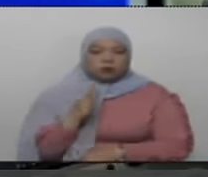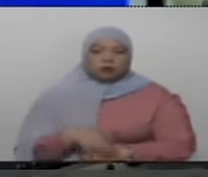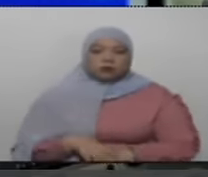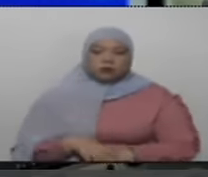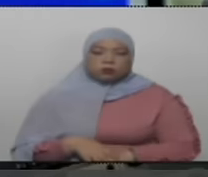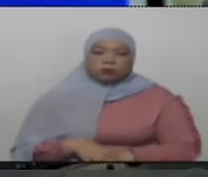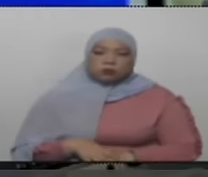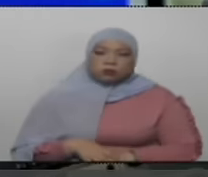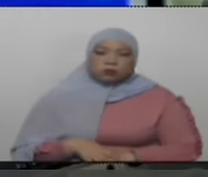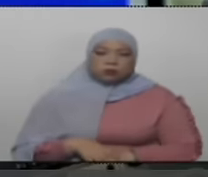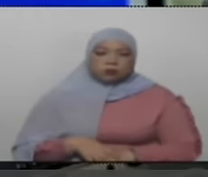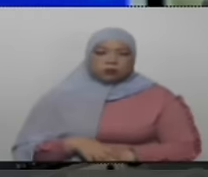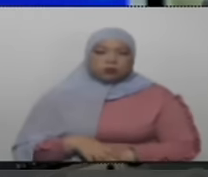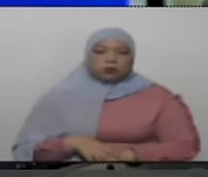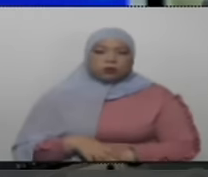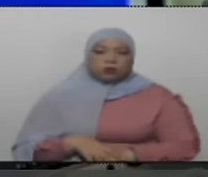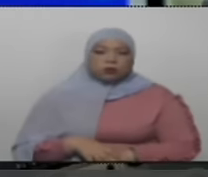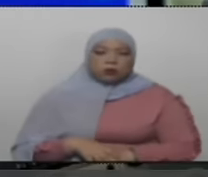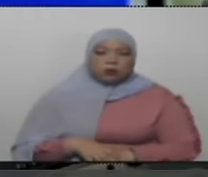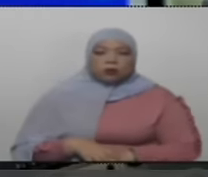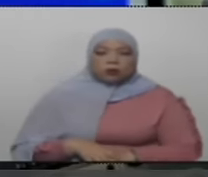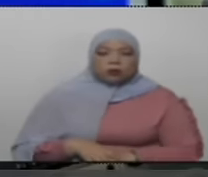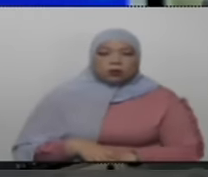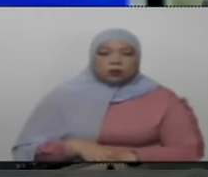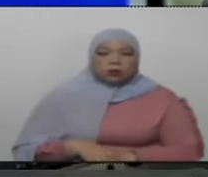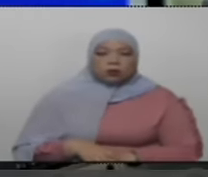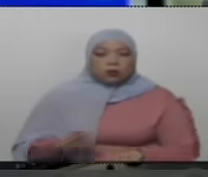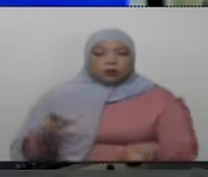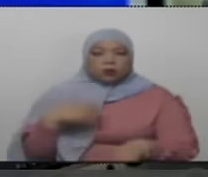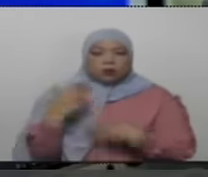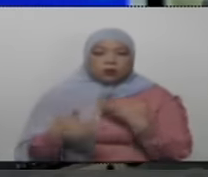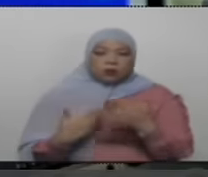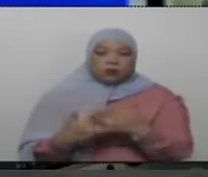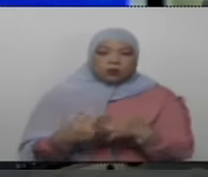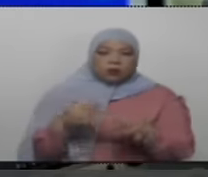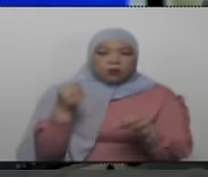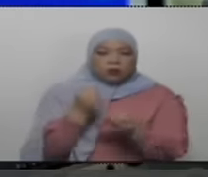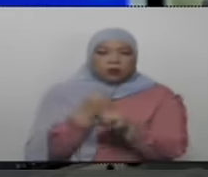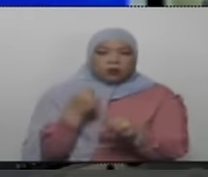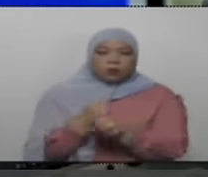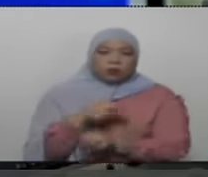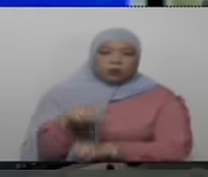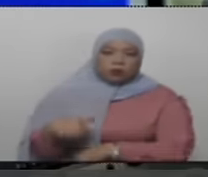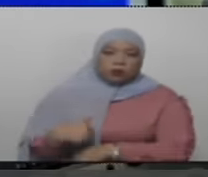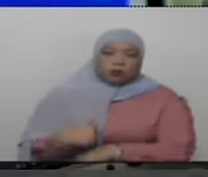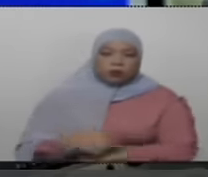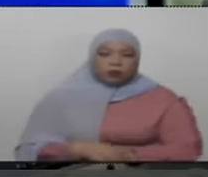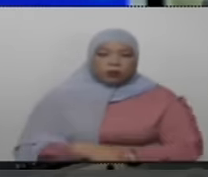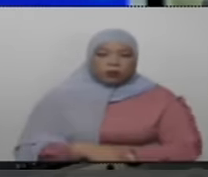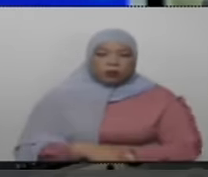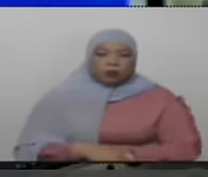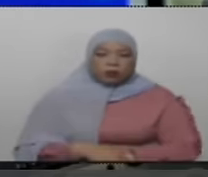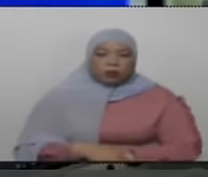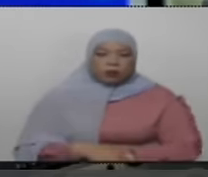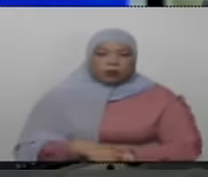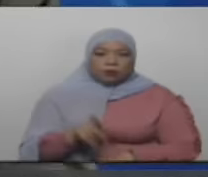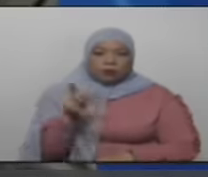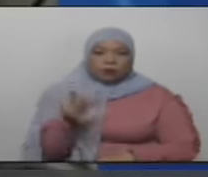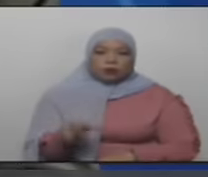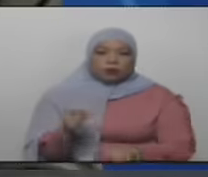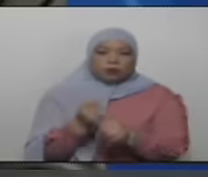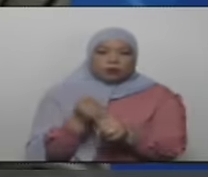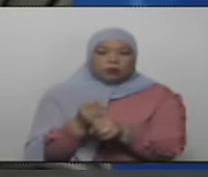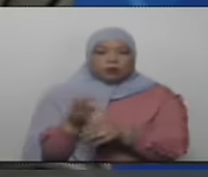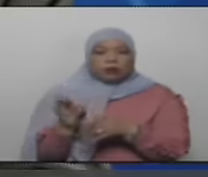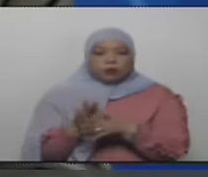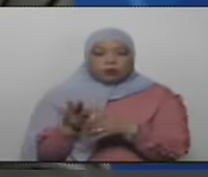Kalashnikov. ¿Cómo es posible que en Estados Unidos? Correcto, sí, correcto. En Estados Unidos hay fábrica de Kalashnikov autorizada. Bueno, ¿cuál es el